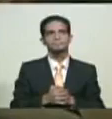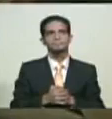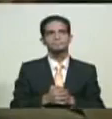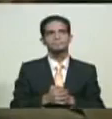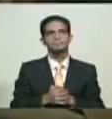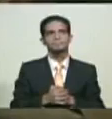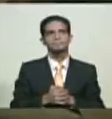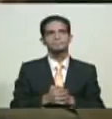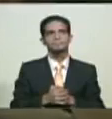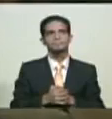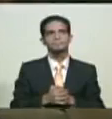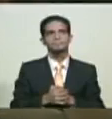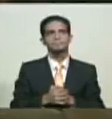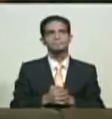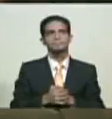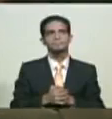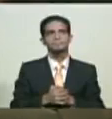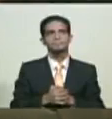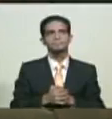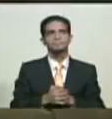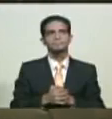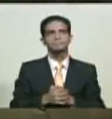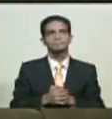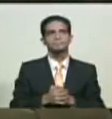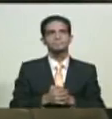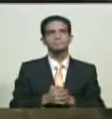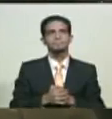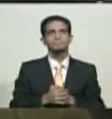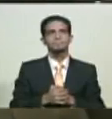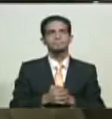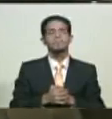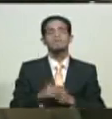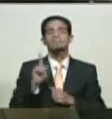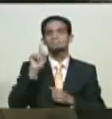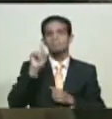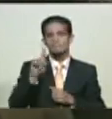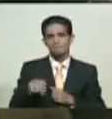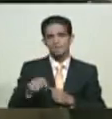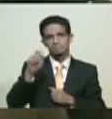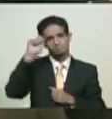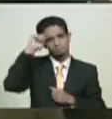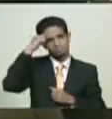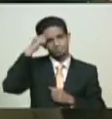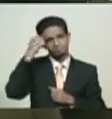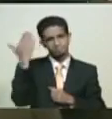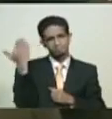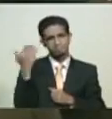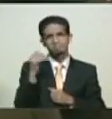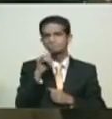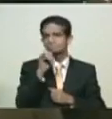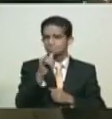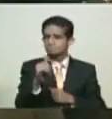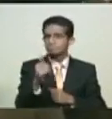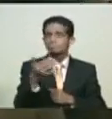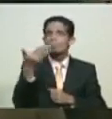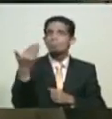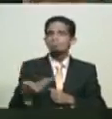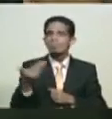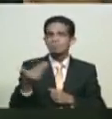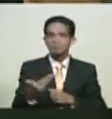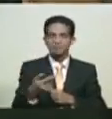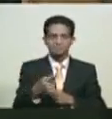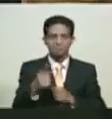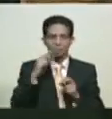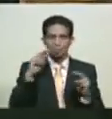nicolás el maduro dio importantes anuncios en relación a lo que significa este importante proceso de encuentro